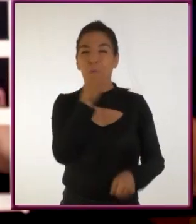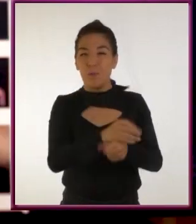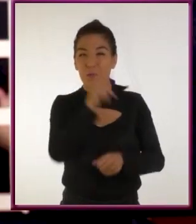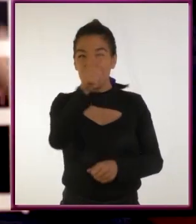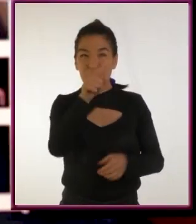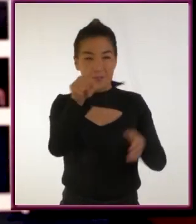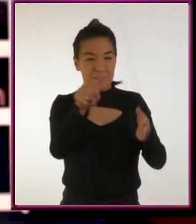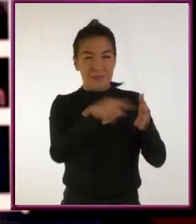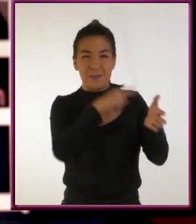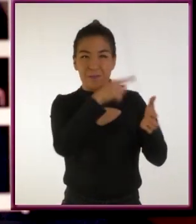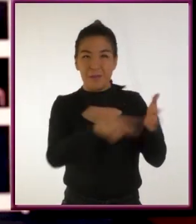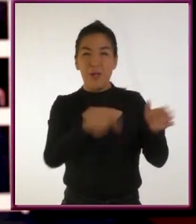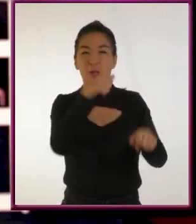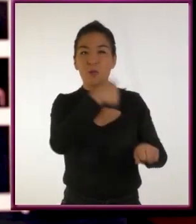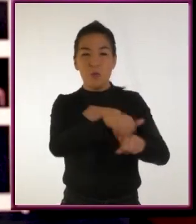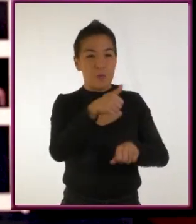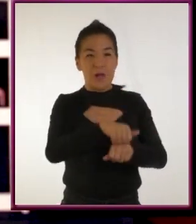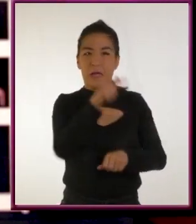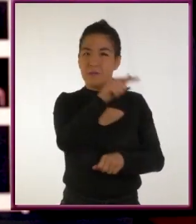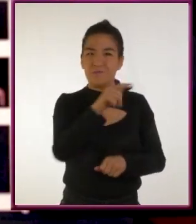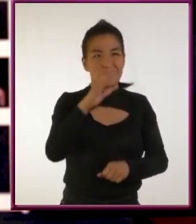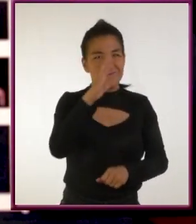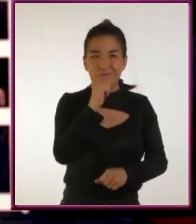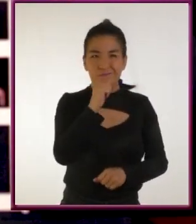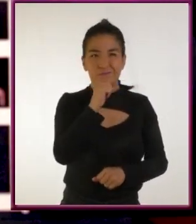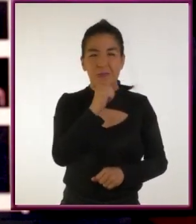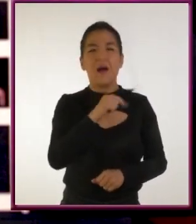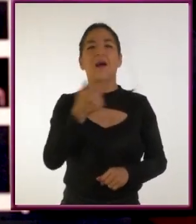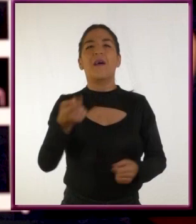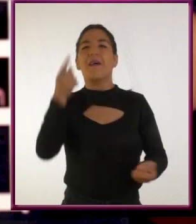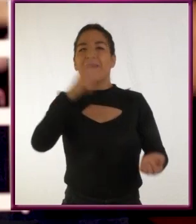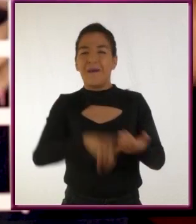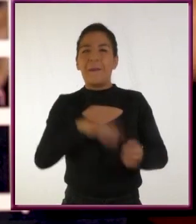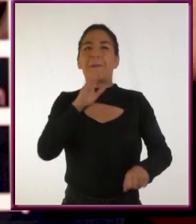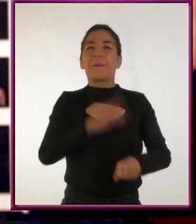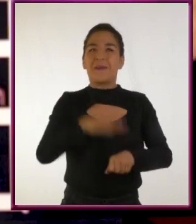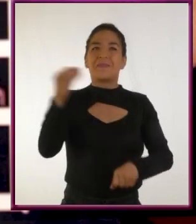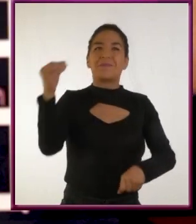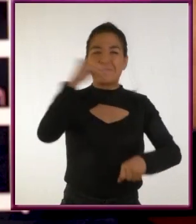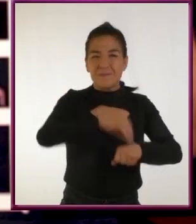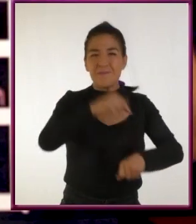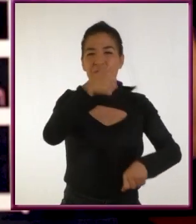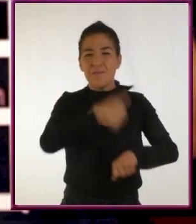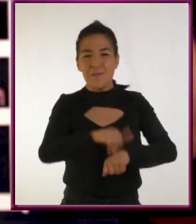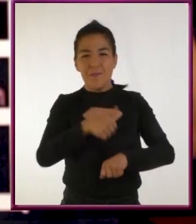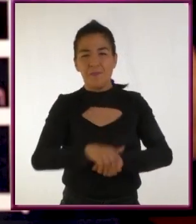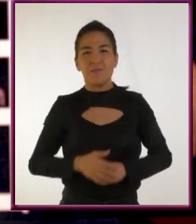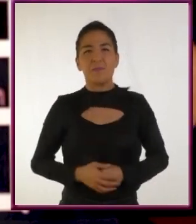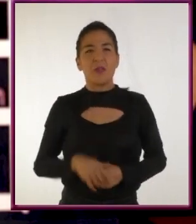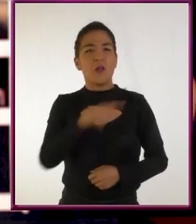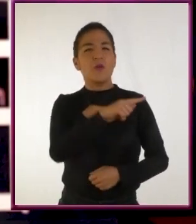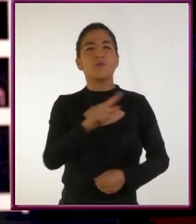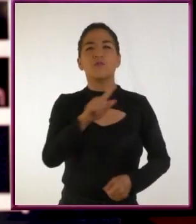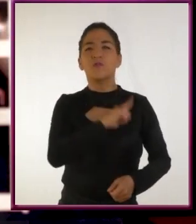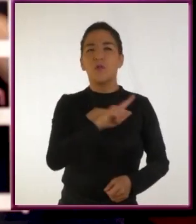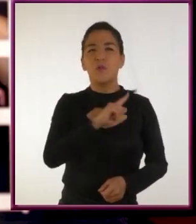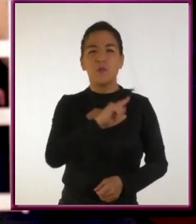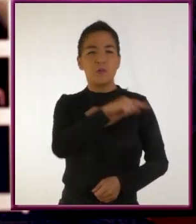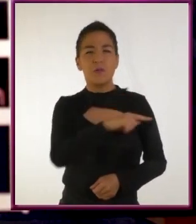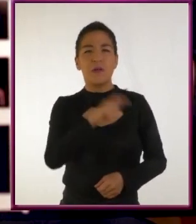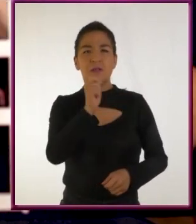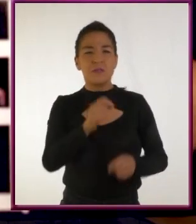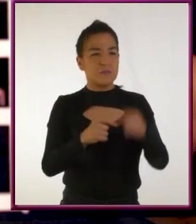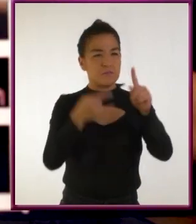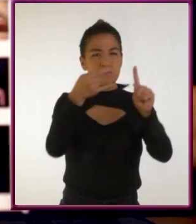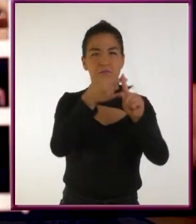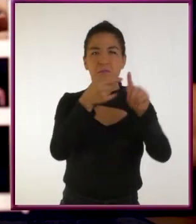Pero fíjate que al tachar los números candidatos que ya no pueden ser, aparecen otros números que se quedan solos, que